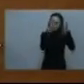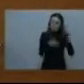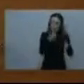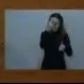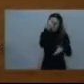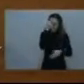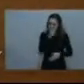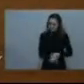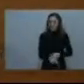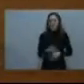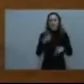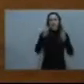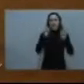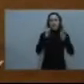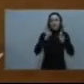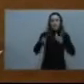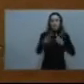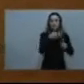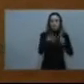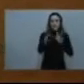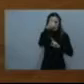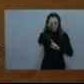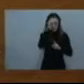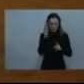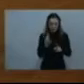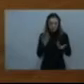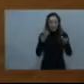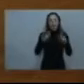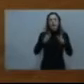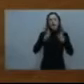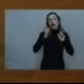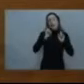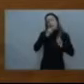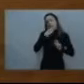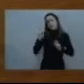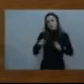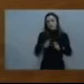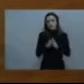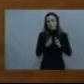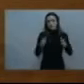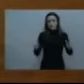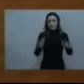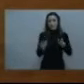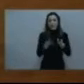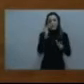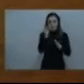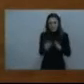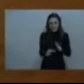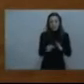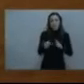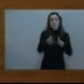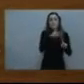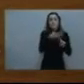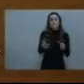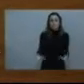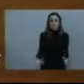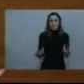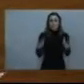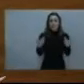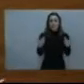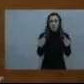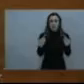los casos de violencia machista han aumentado entre los adolescentes. Y no solo eso, sino que las víctimas en estos casos no se